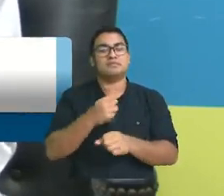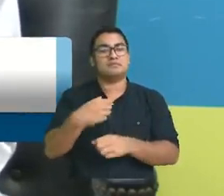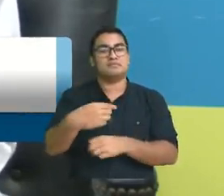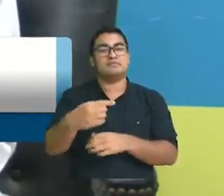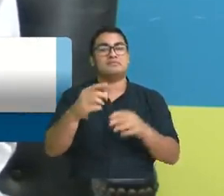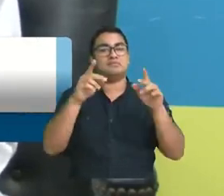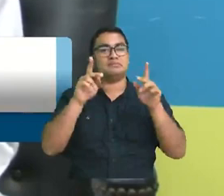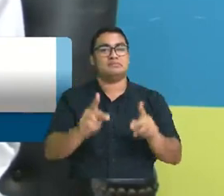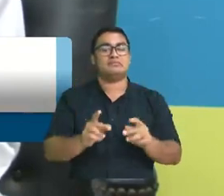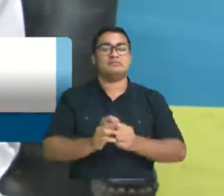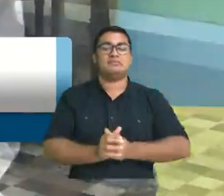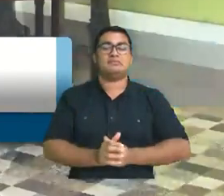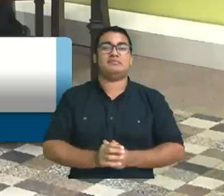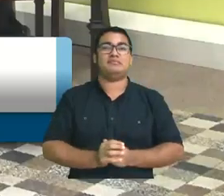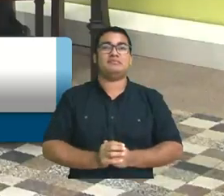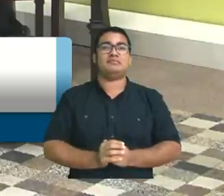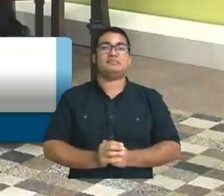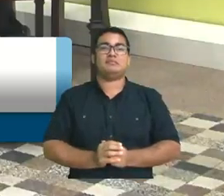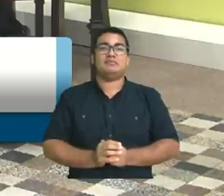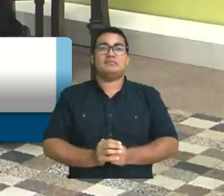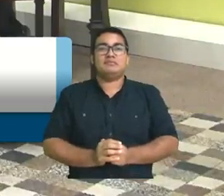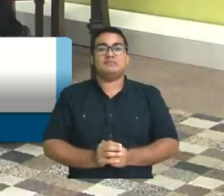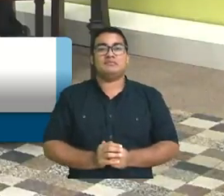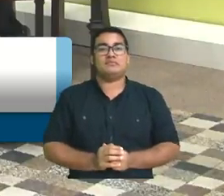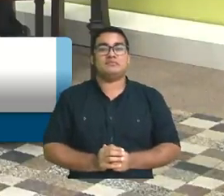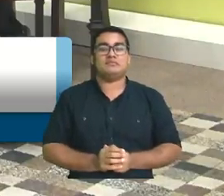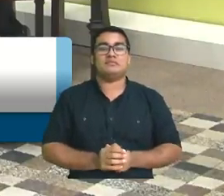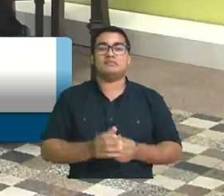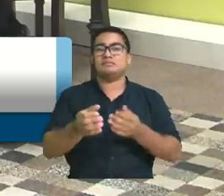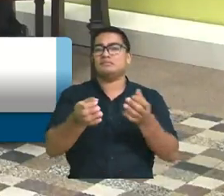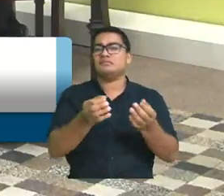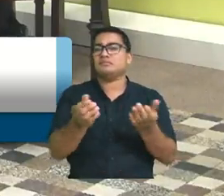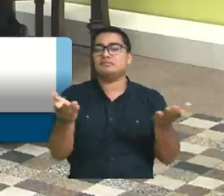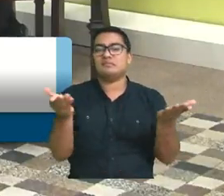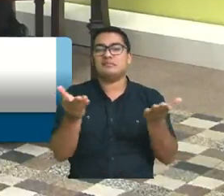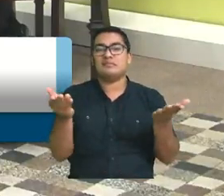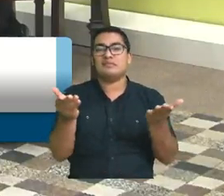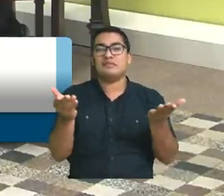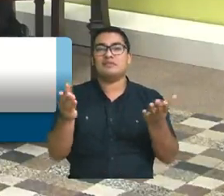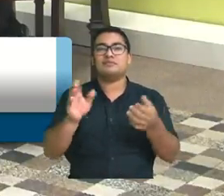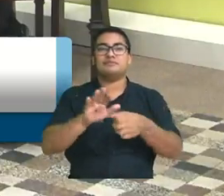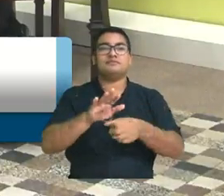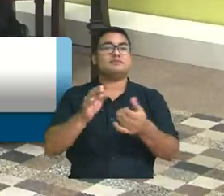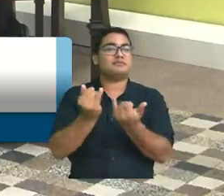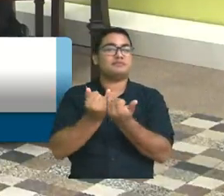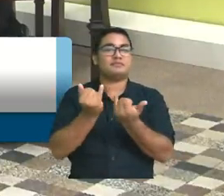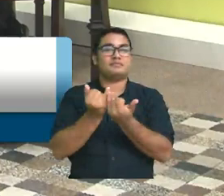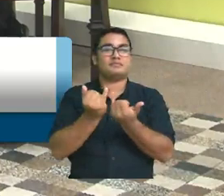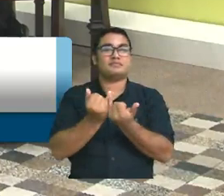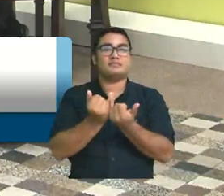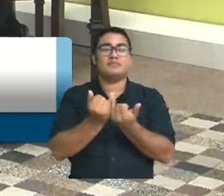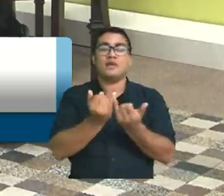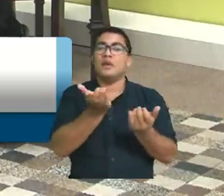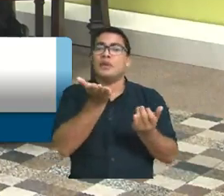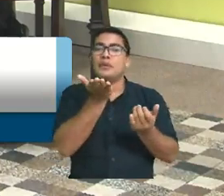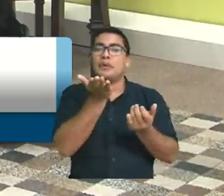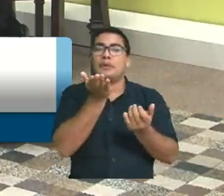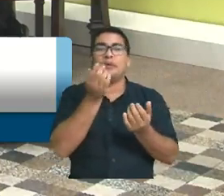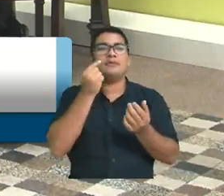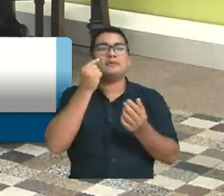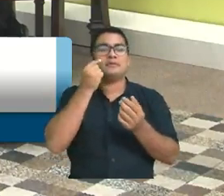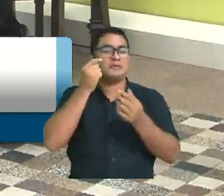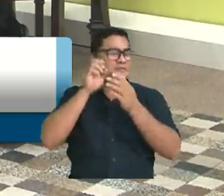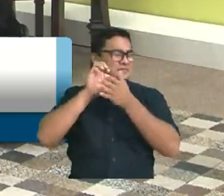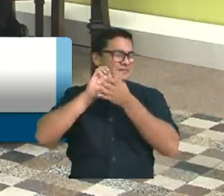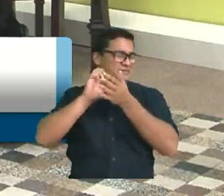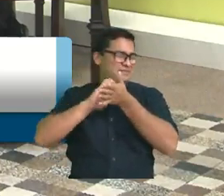paciente. Cuando usted me dice que es así como una sensación de que hay arenilla y